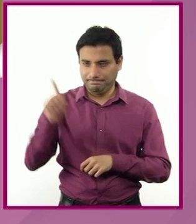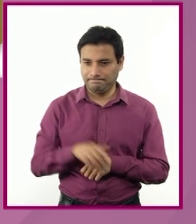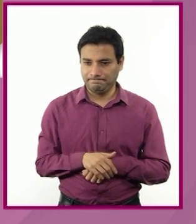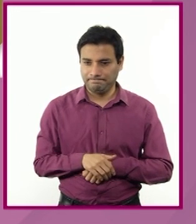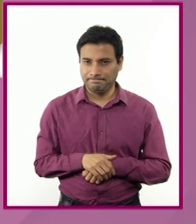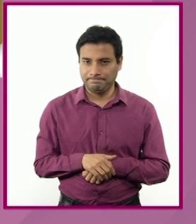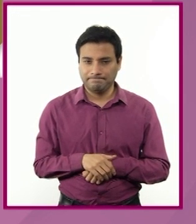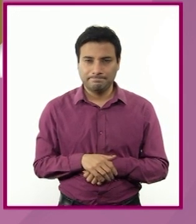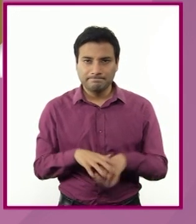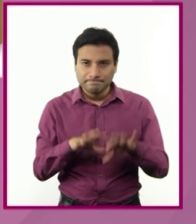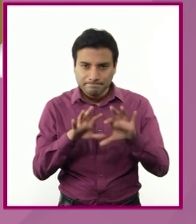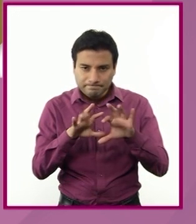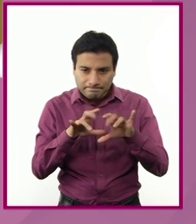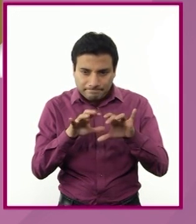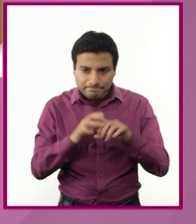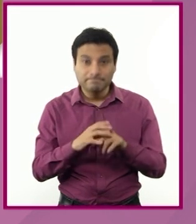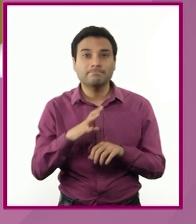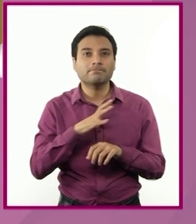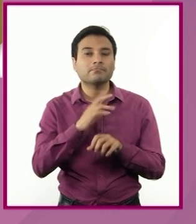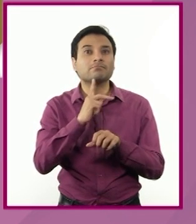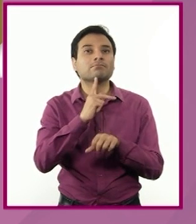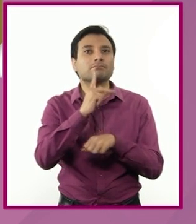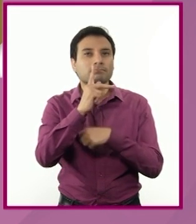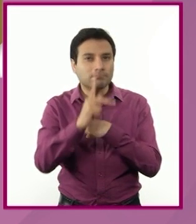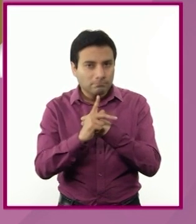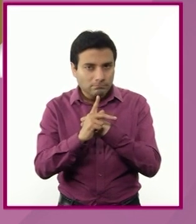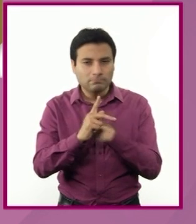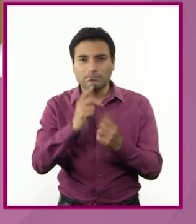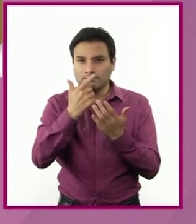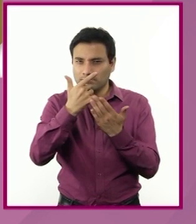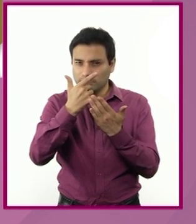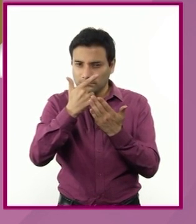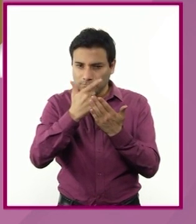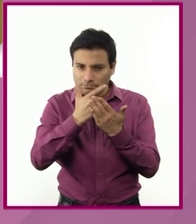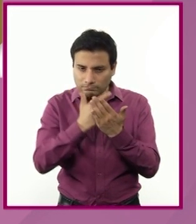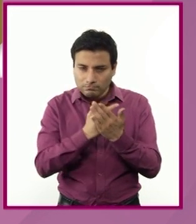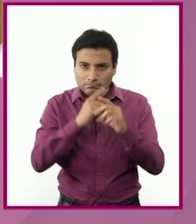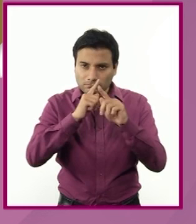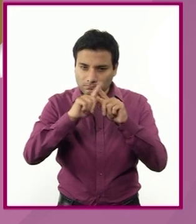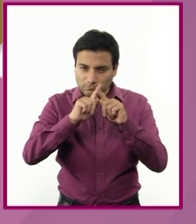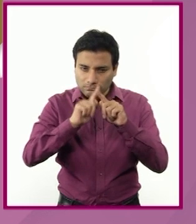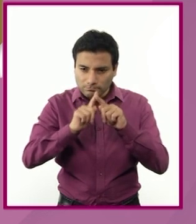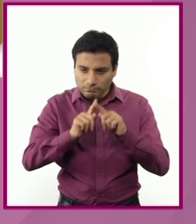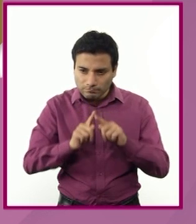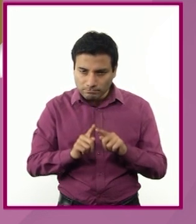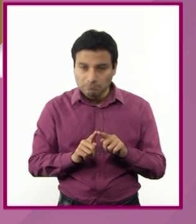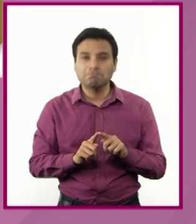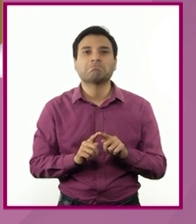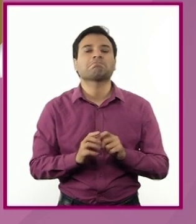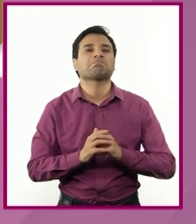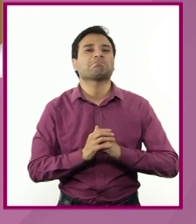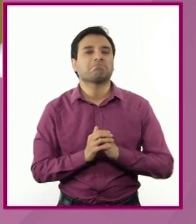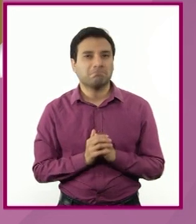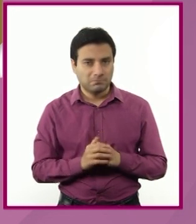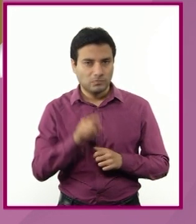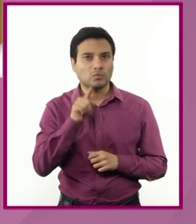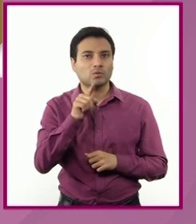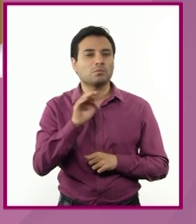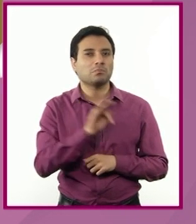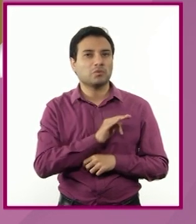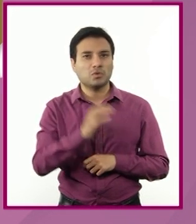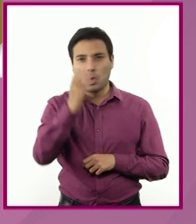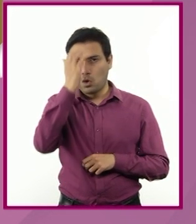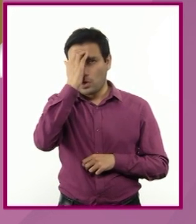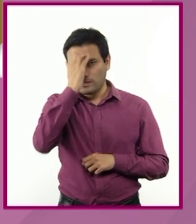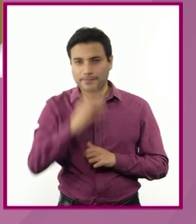Encontrarán una gráfica por países ordenada de manera decreciente que les ayudará a identificar con una sola